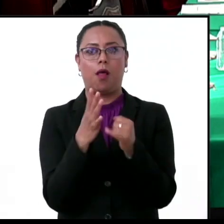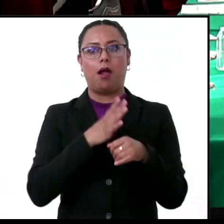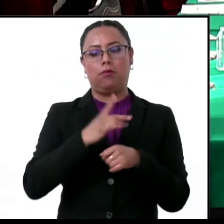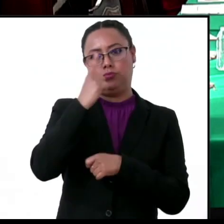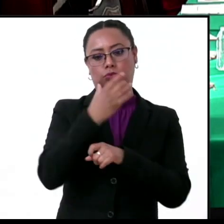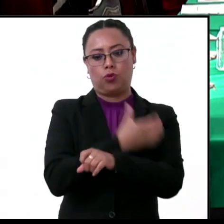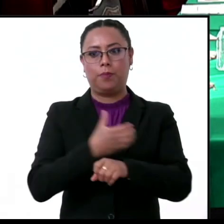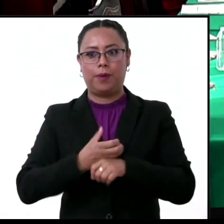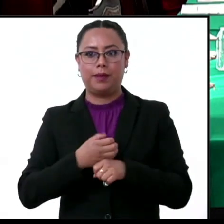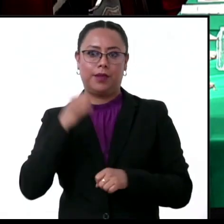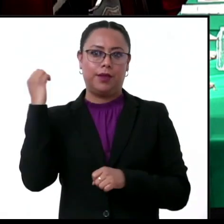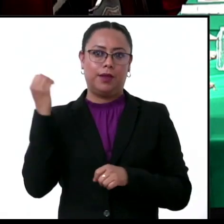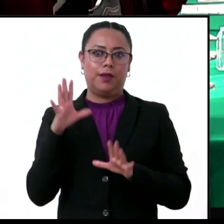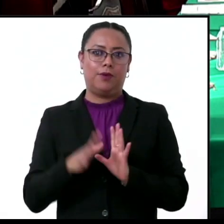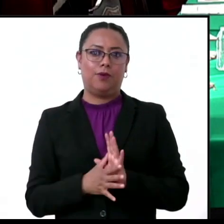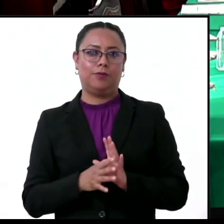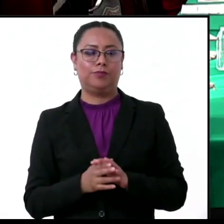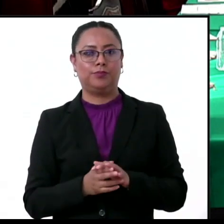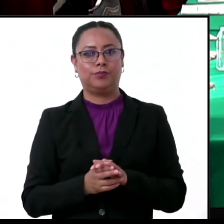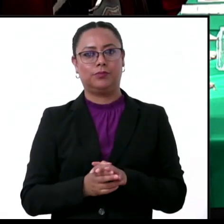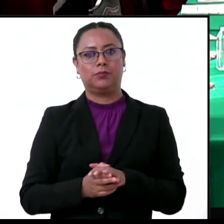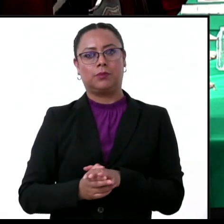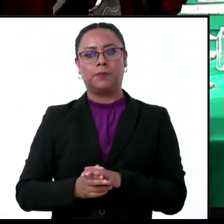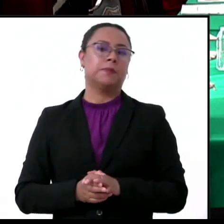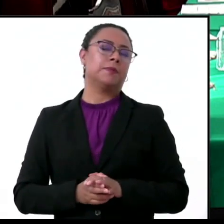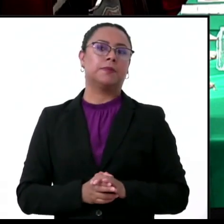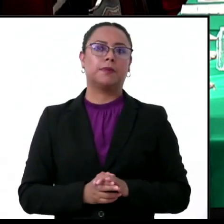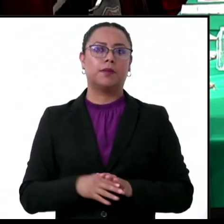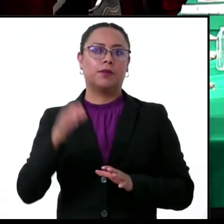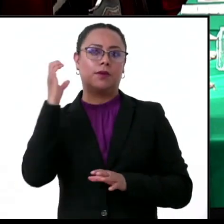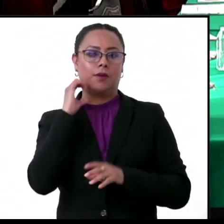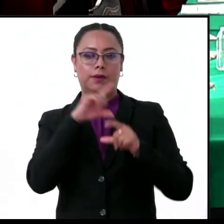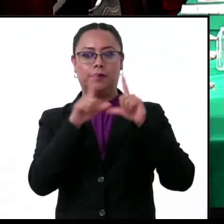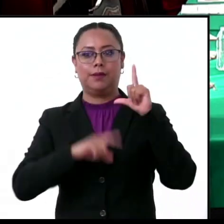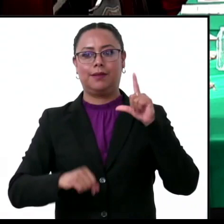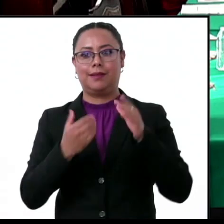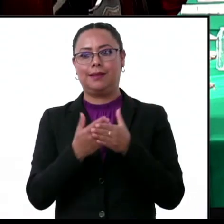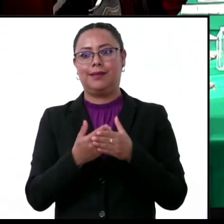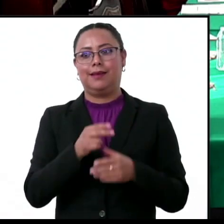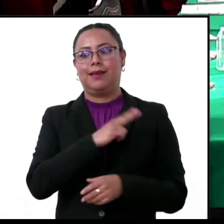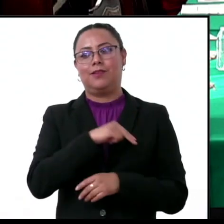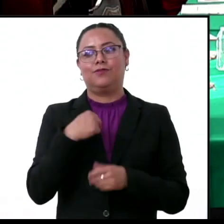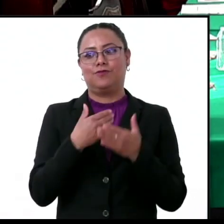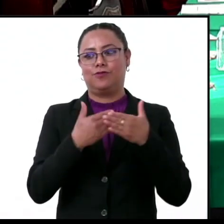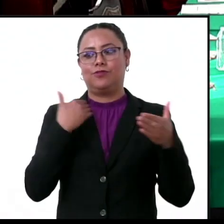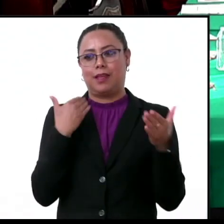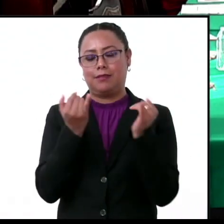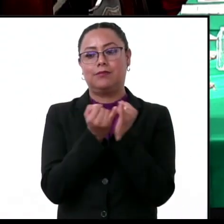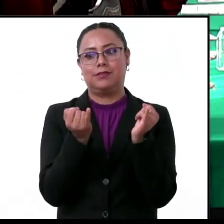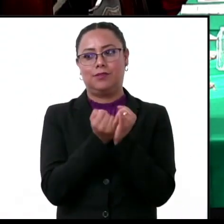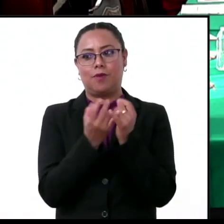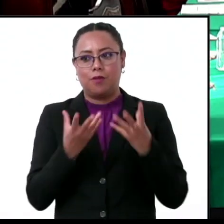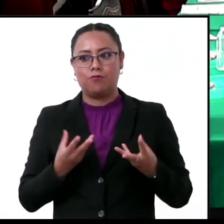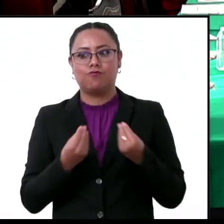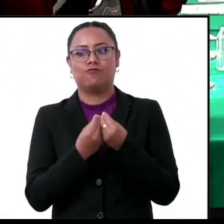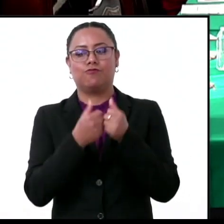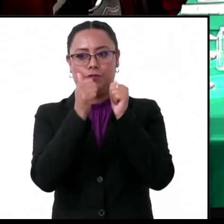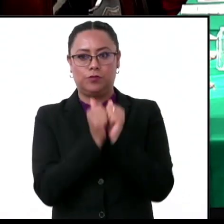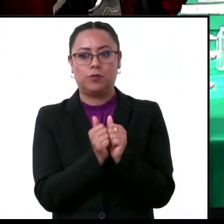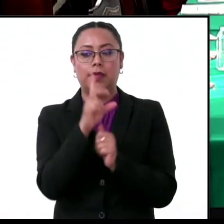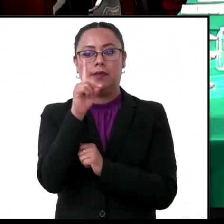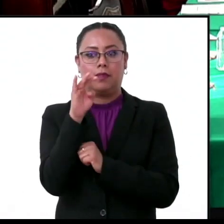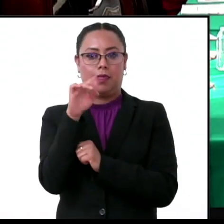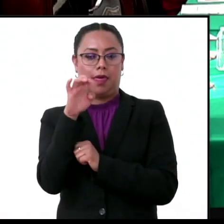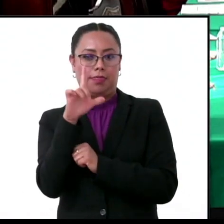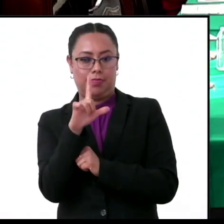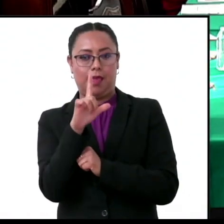congresista nacional, Emanuel, con quien compartimos legislatura, Emanuel Vargas, muchas gracias por estar presente. Daniel Campos,